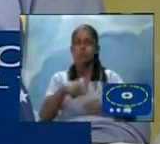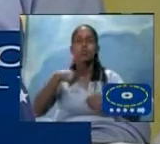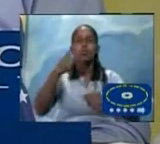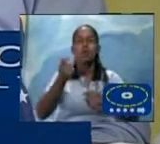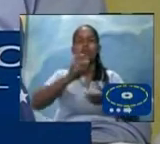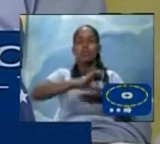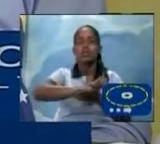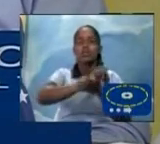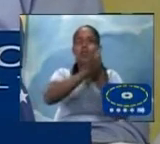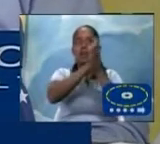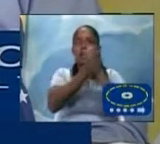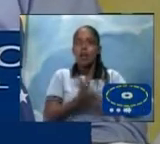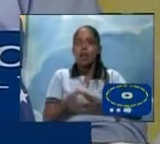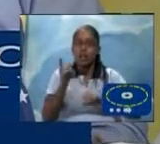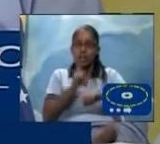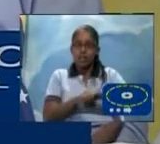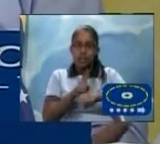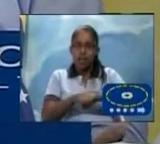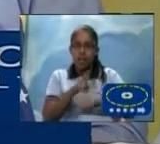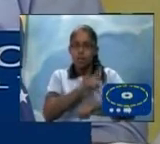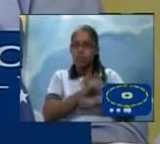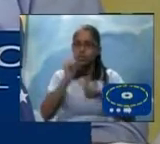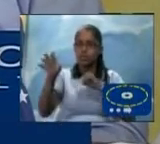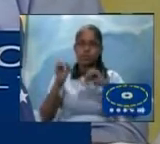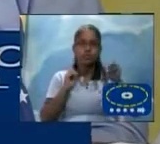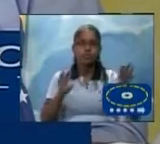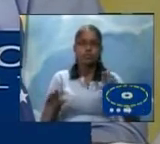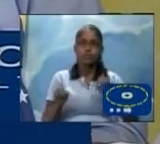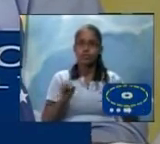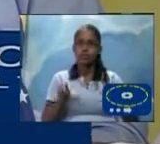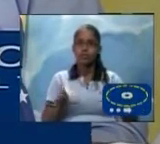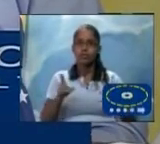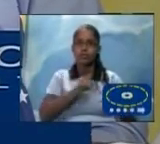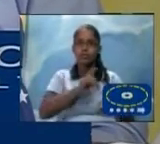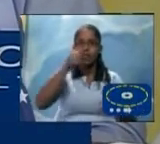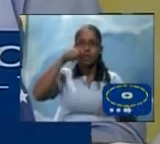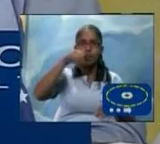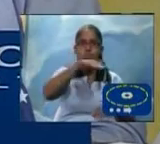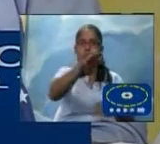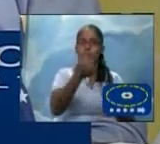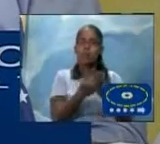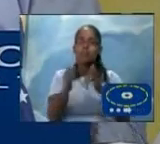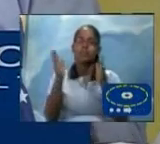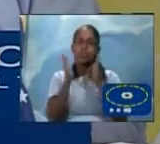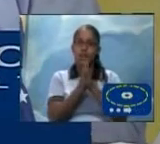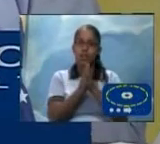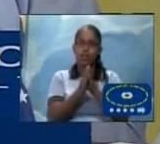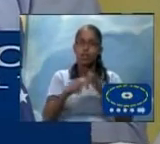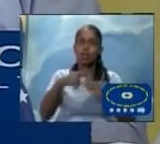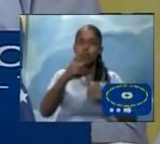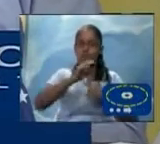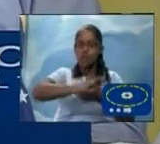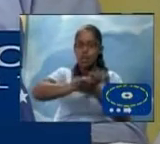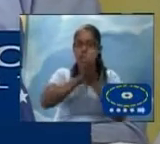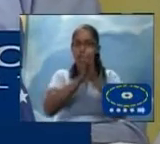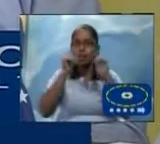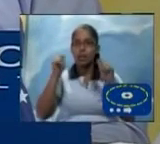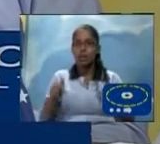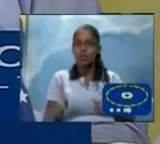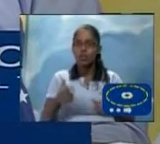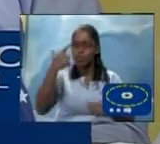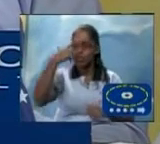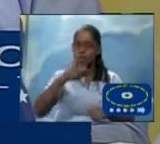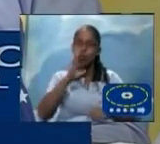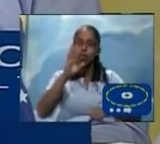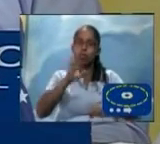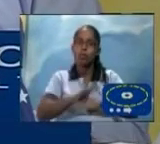acabe el tiempo de la dispersión del pueblo santo. Cuando se acabe esto, será